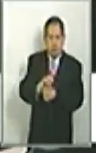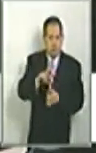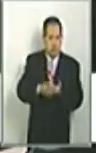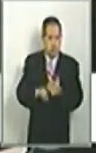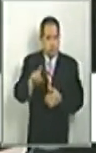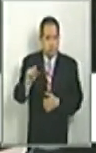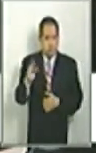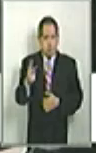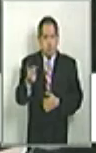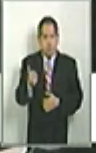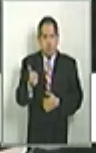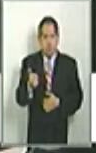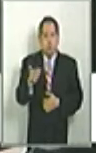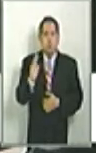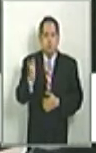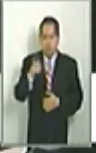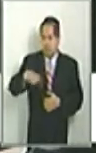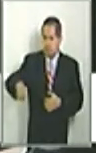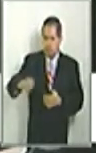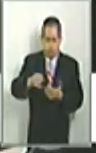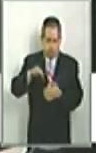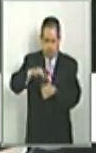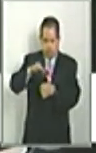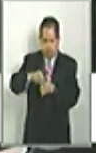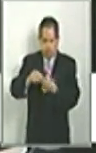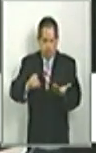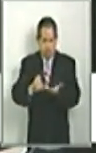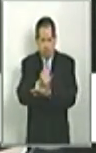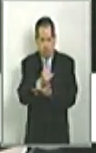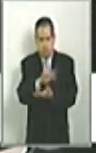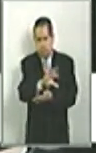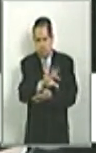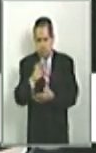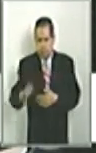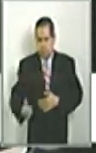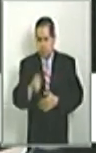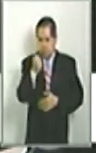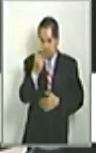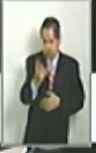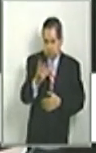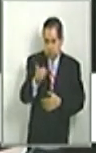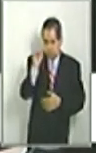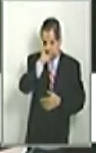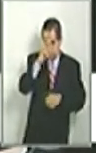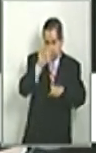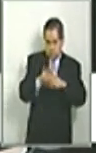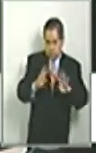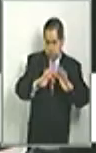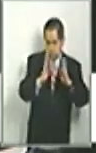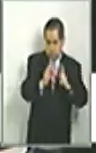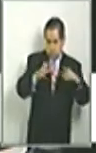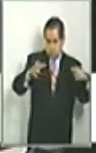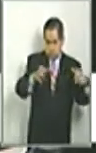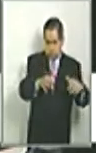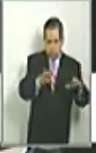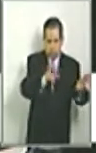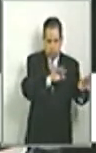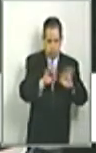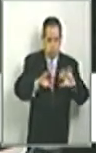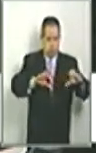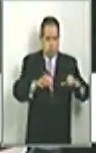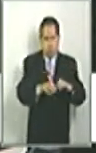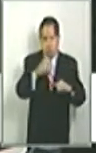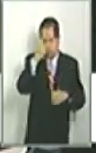agosto elegimos a 4 consejeros honorarios del Consejo Ciudadano del